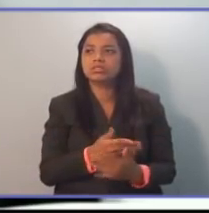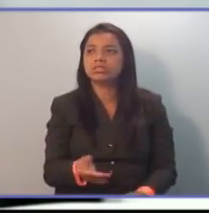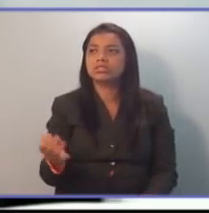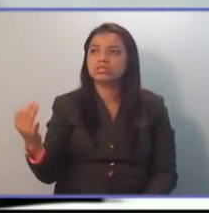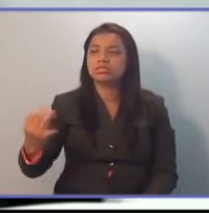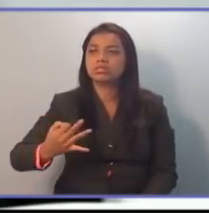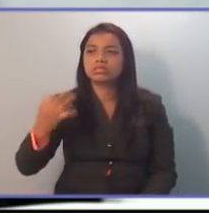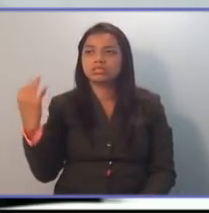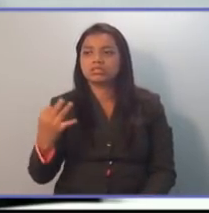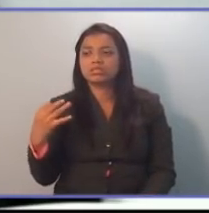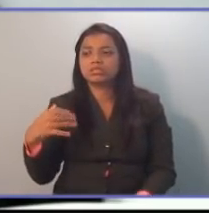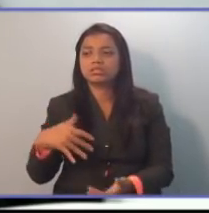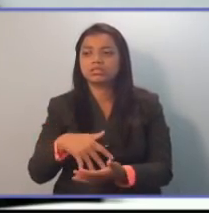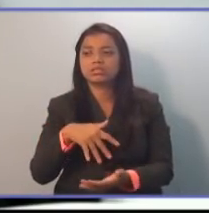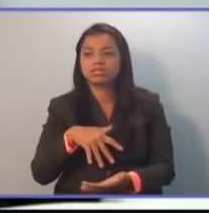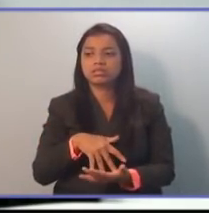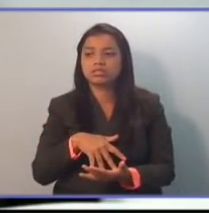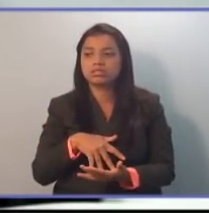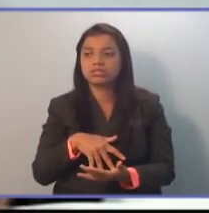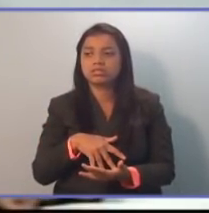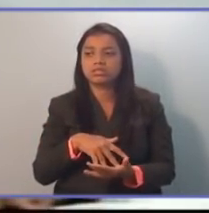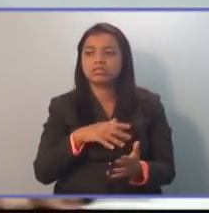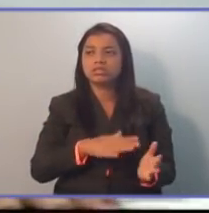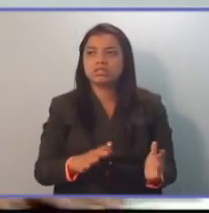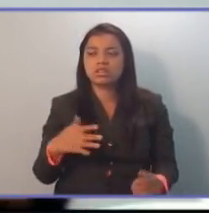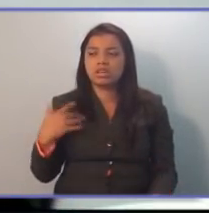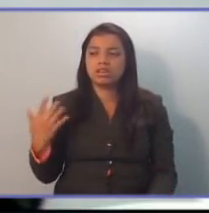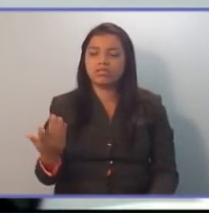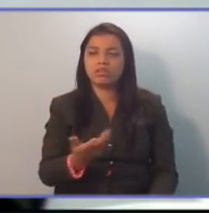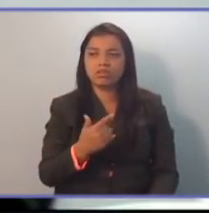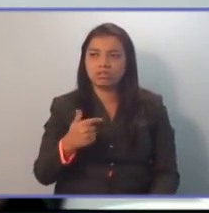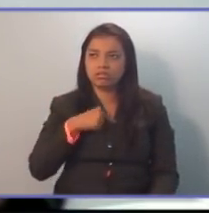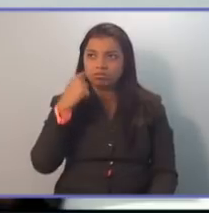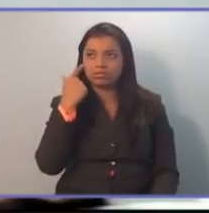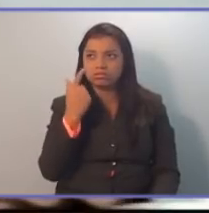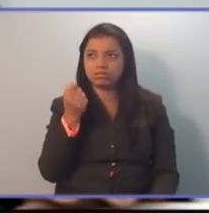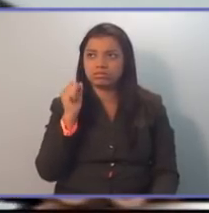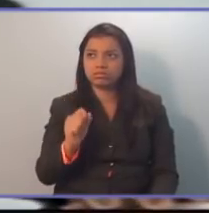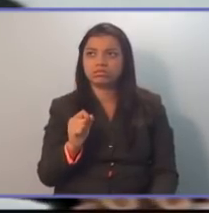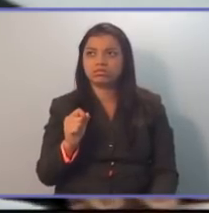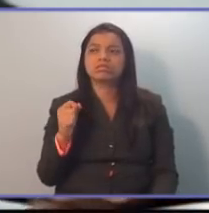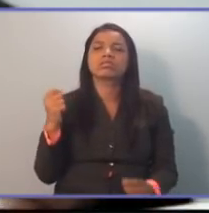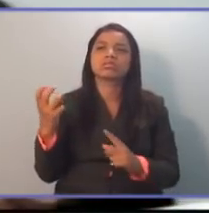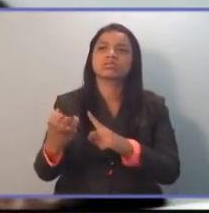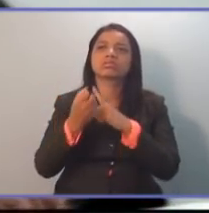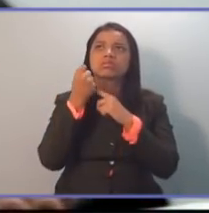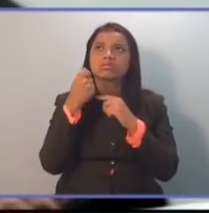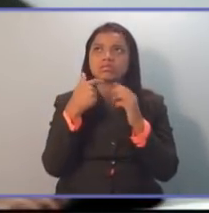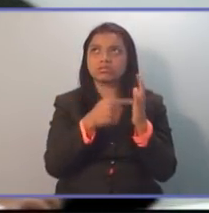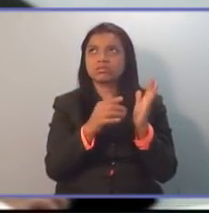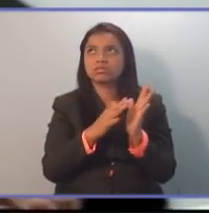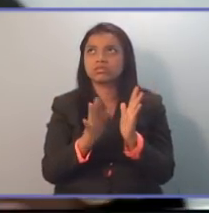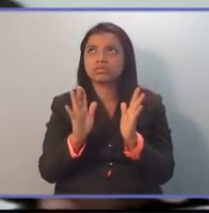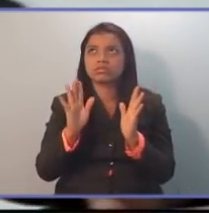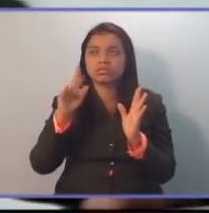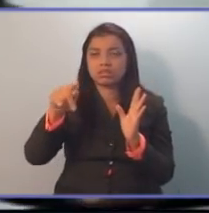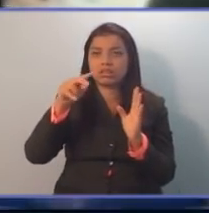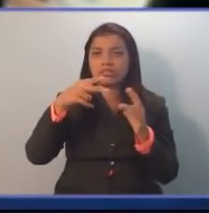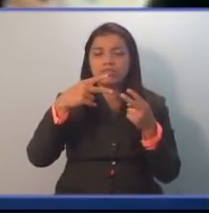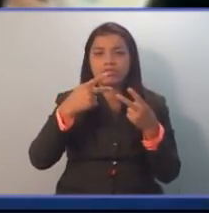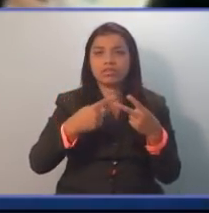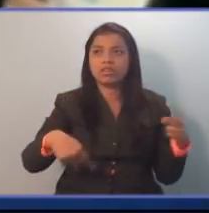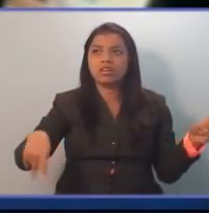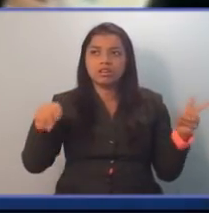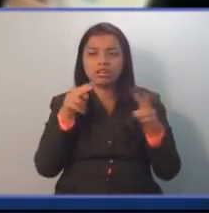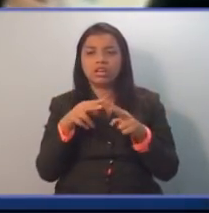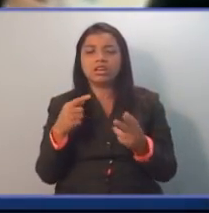la misma población. Por eso es que yo le apostaría al rescate de principios y valores